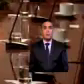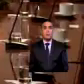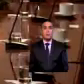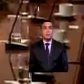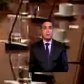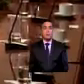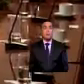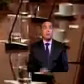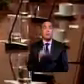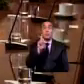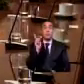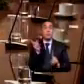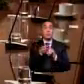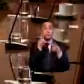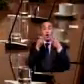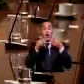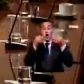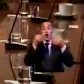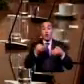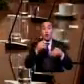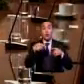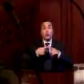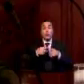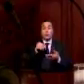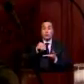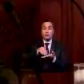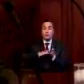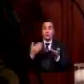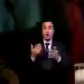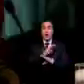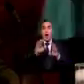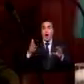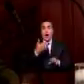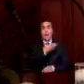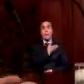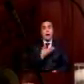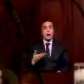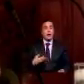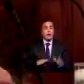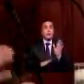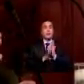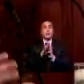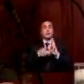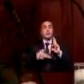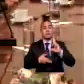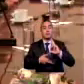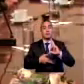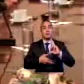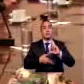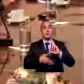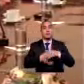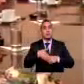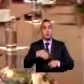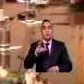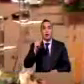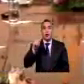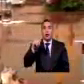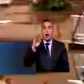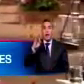se trata de su primera visita oficial luego de ser nombrado presidente ejecutivo del banco de desarrollo de américa latina- cap sergio díaz granados